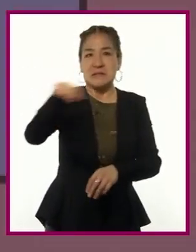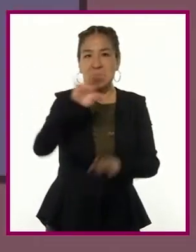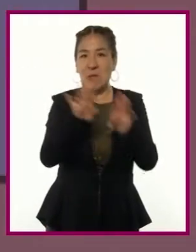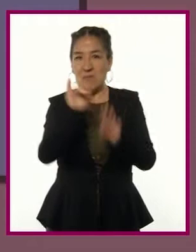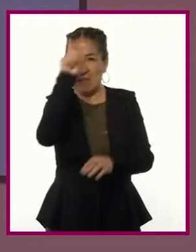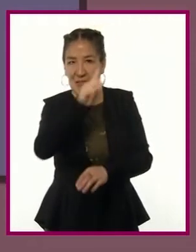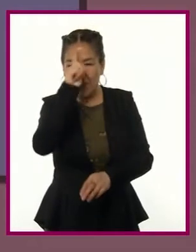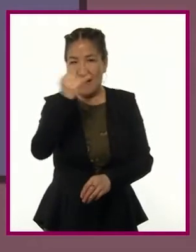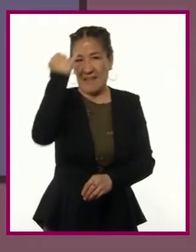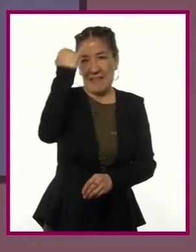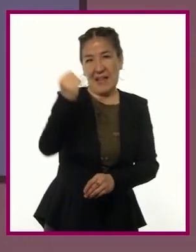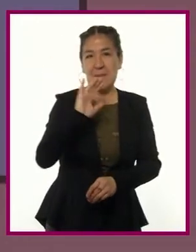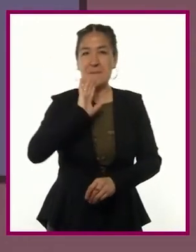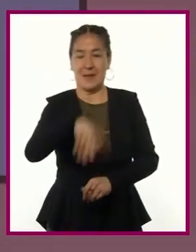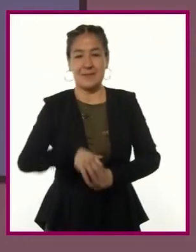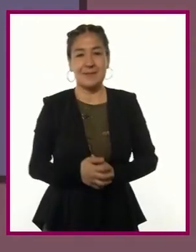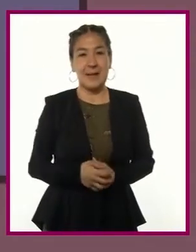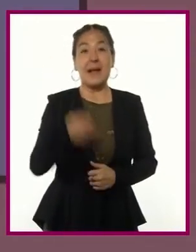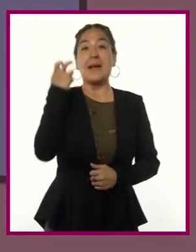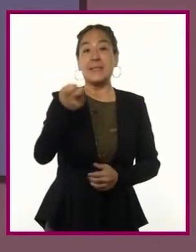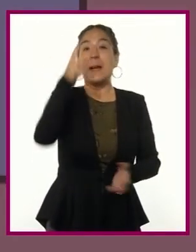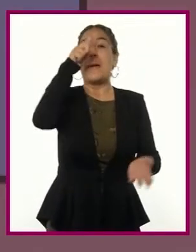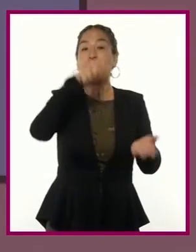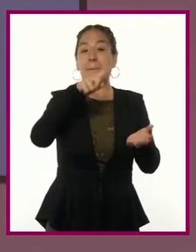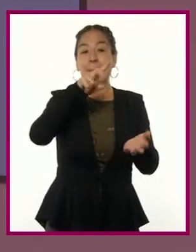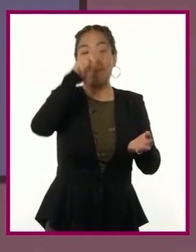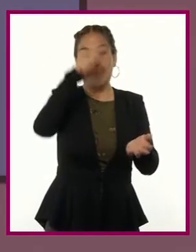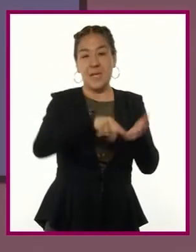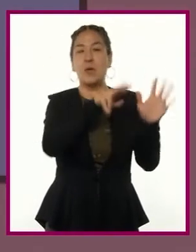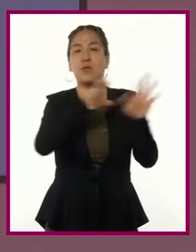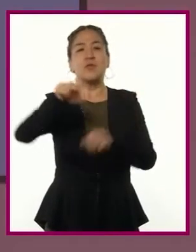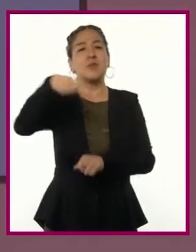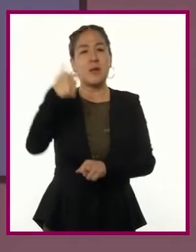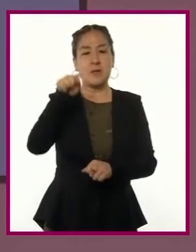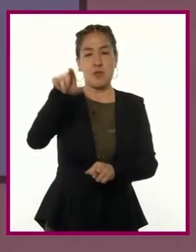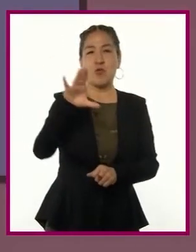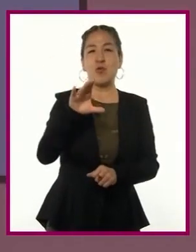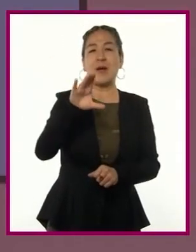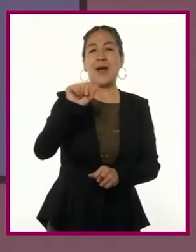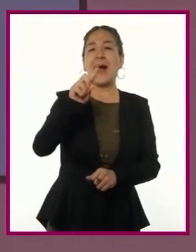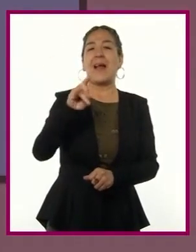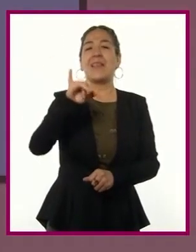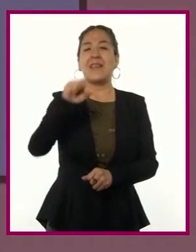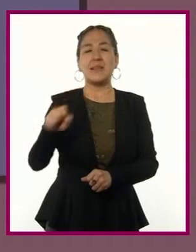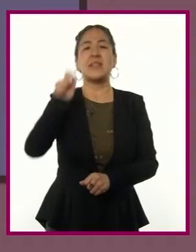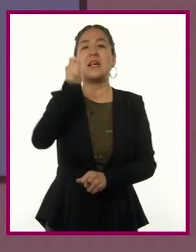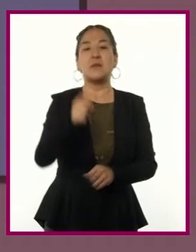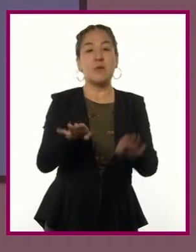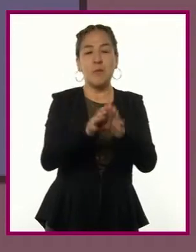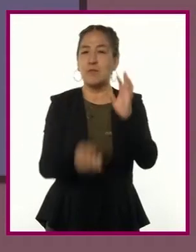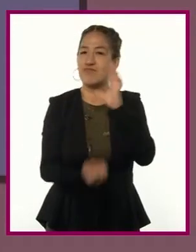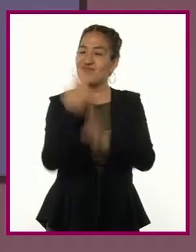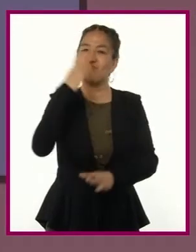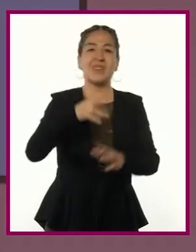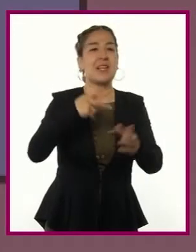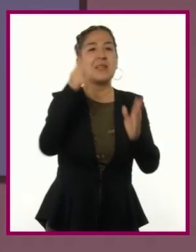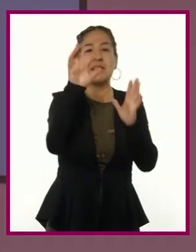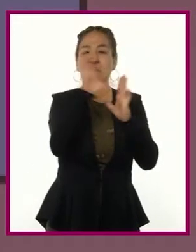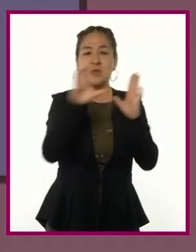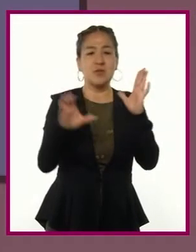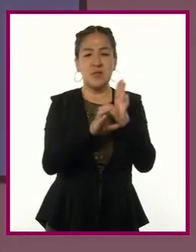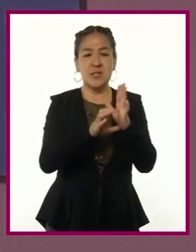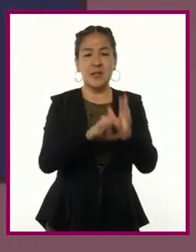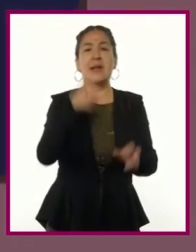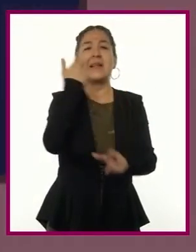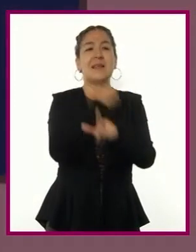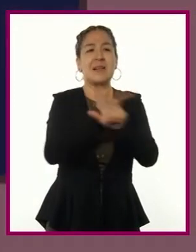subversivos. En 1812, las Cortes de Cádiz en España elaboraron una nueva constitución liberal que